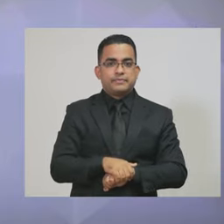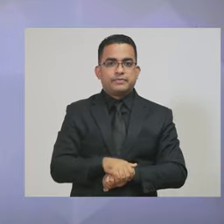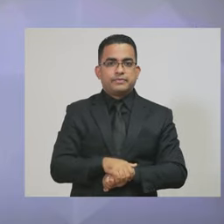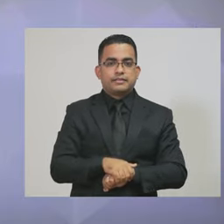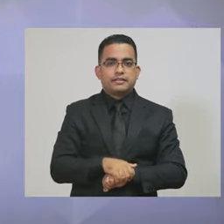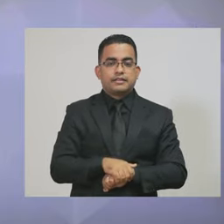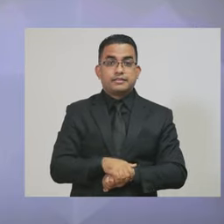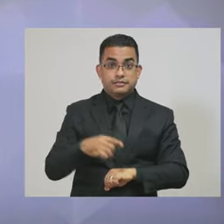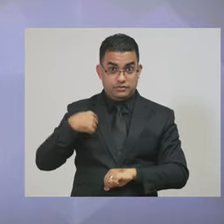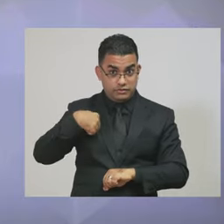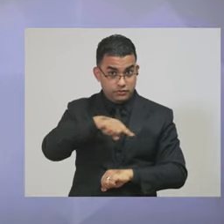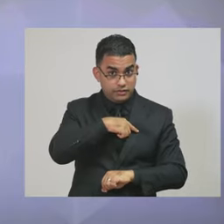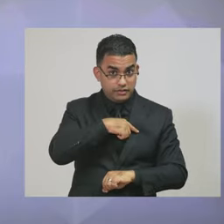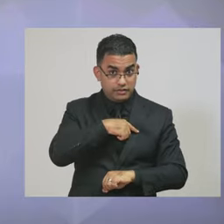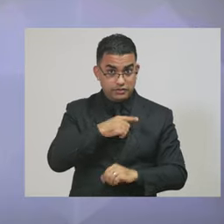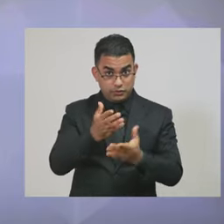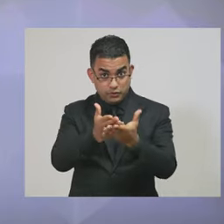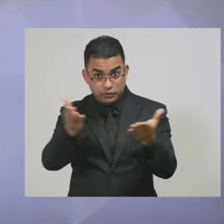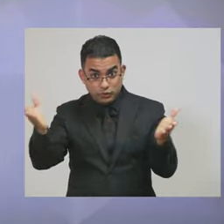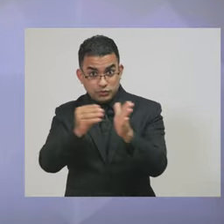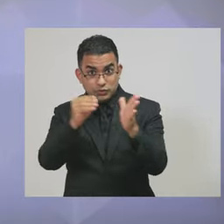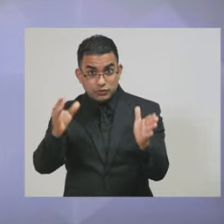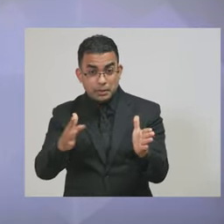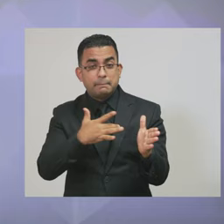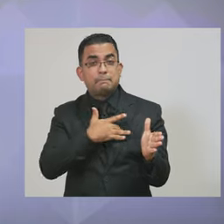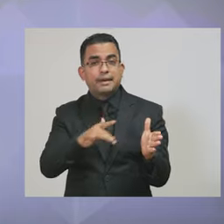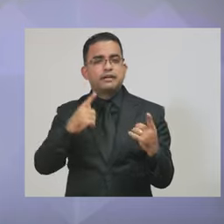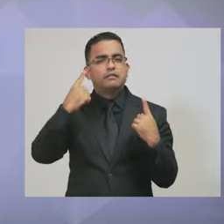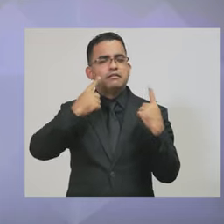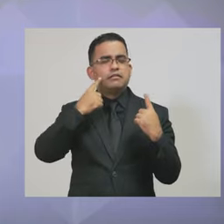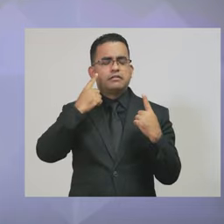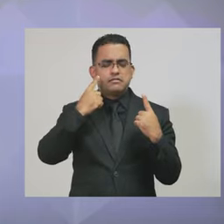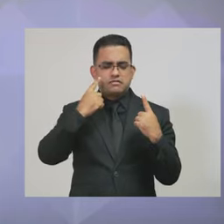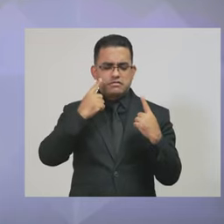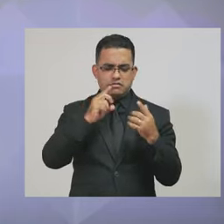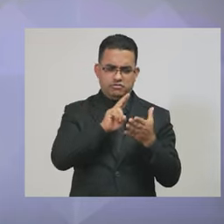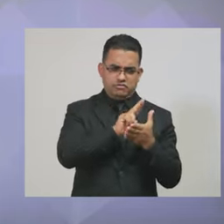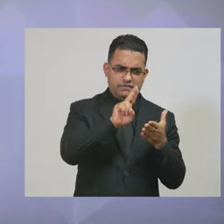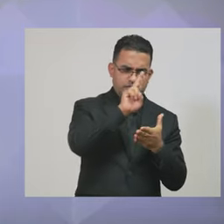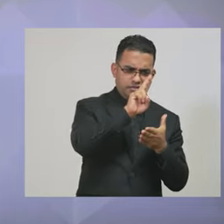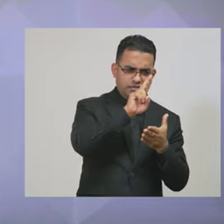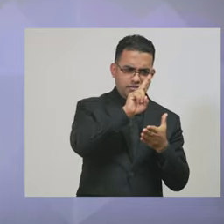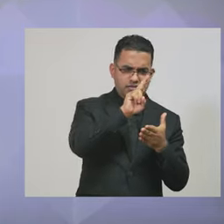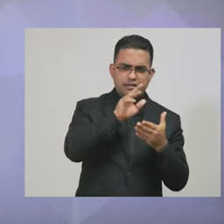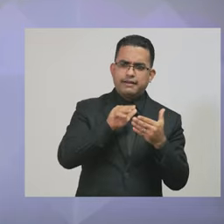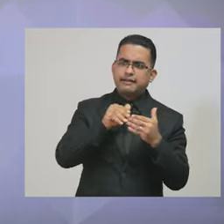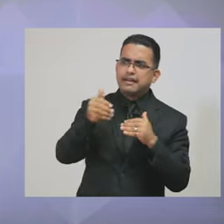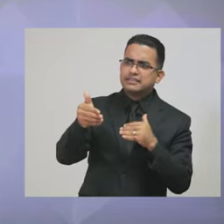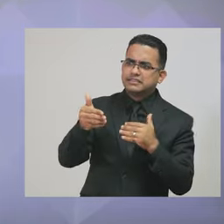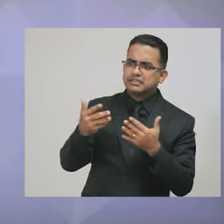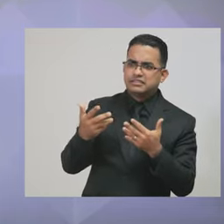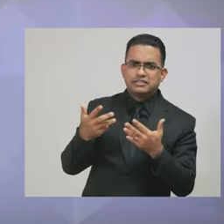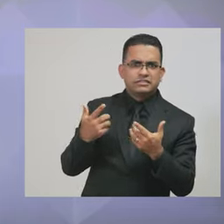nosotros y ustedes como estudiantes tienden a pensar que hay un corte entre la universidad